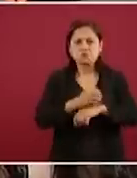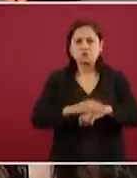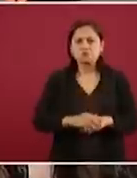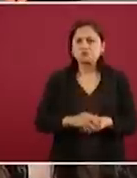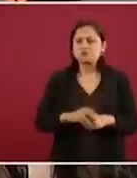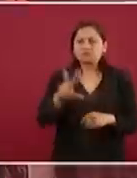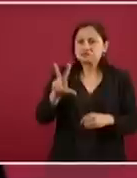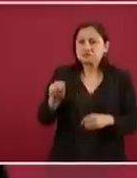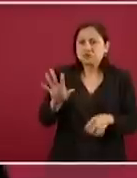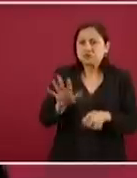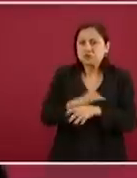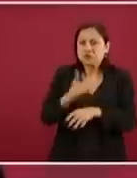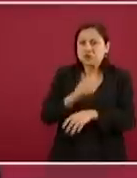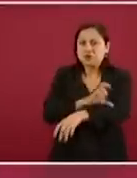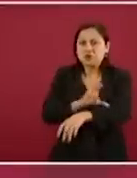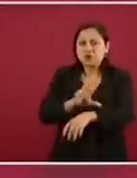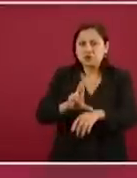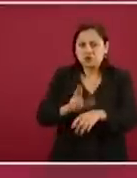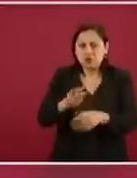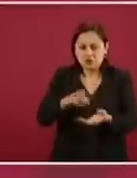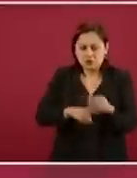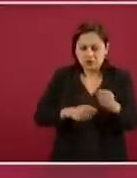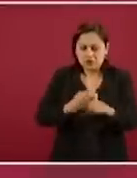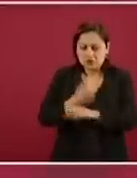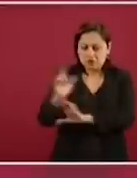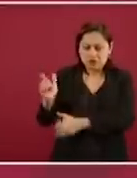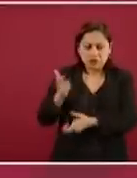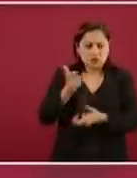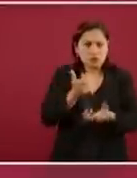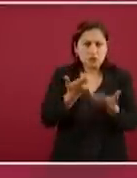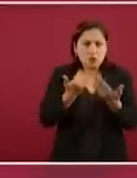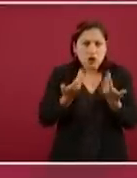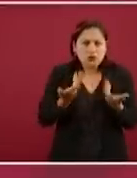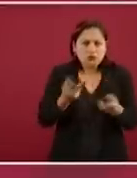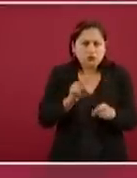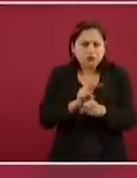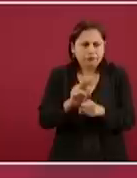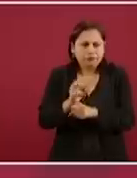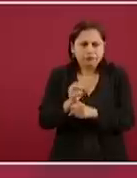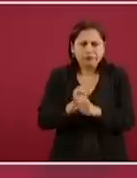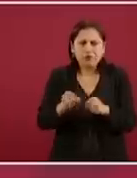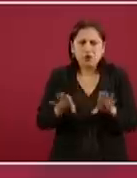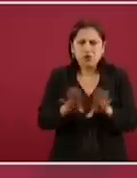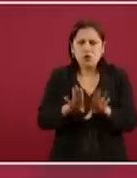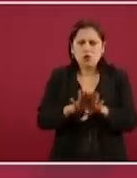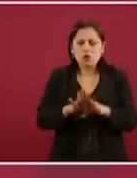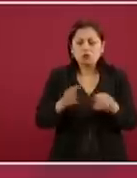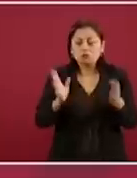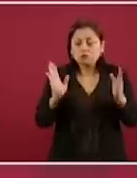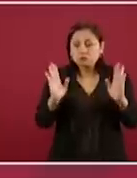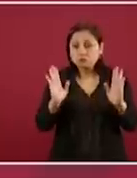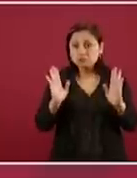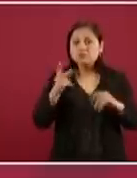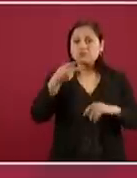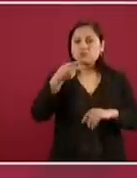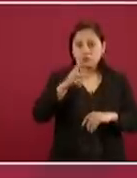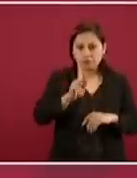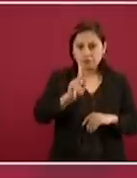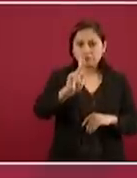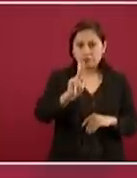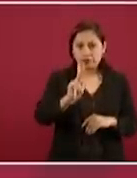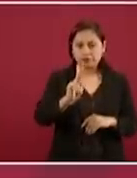presupuesto. No manejan presupuesto, pero de todas maneras, si lo